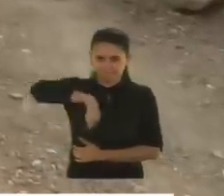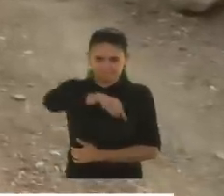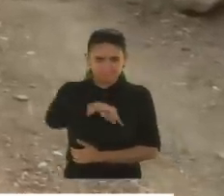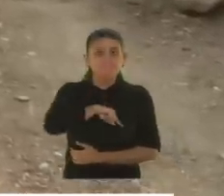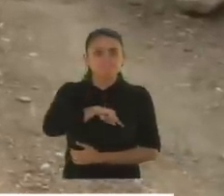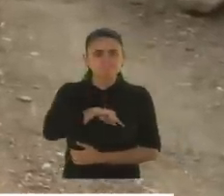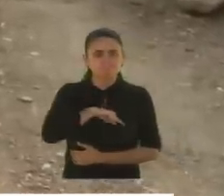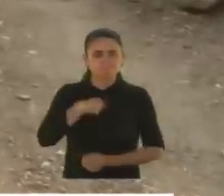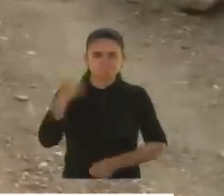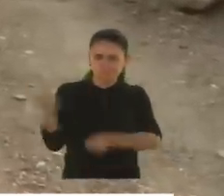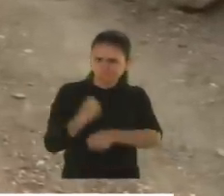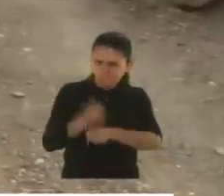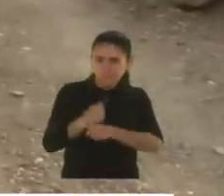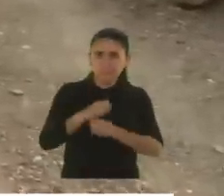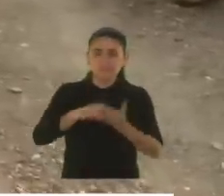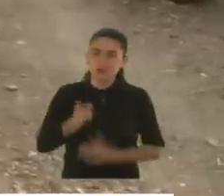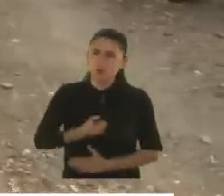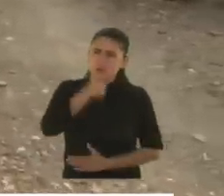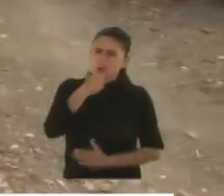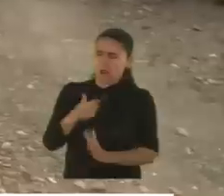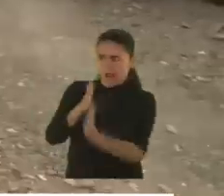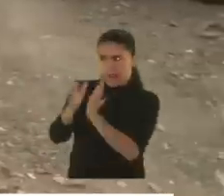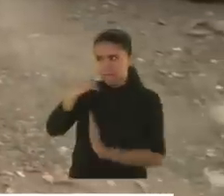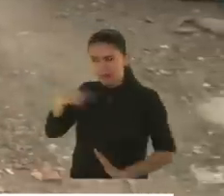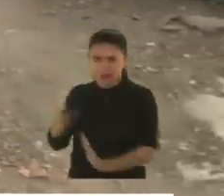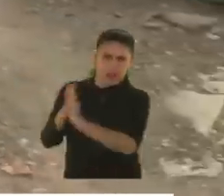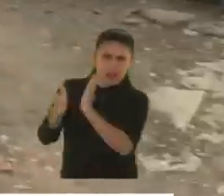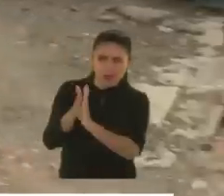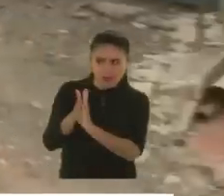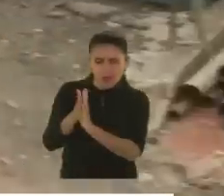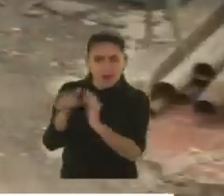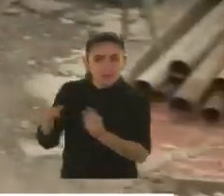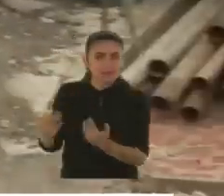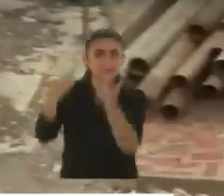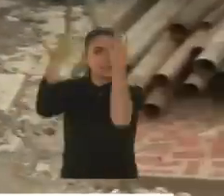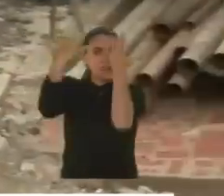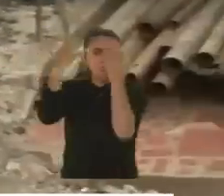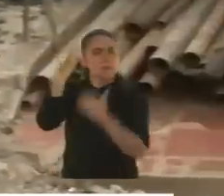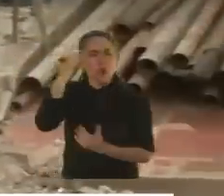que nosotros hacemos, tiene sus frutos. Y es que nos vinimos para el corregimiento de San